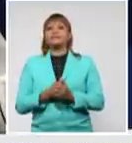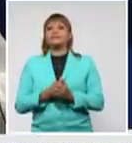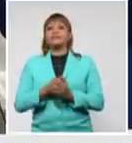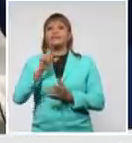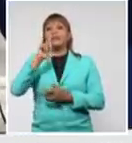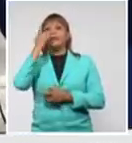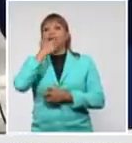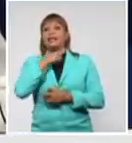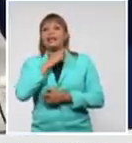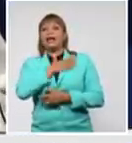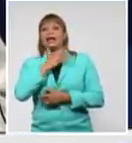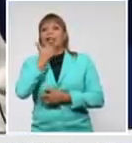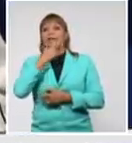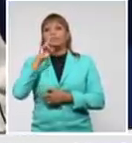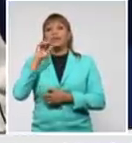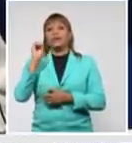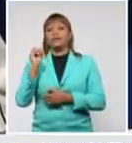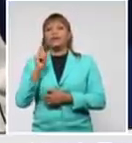en otras, Abdel,